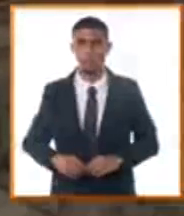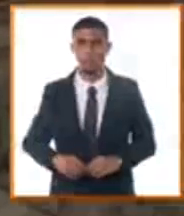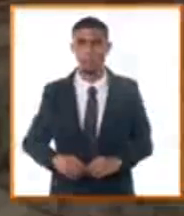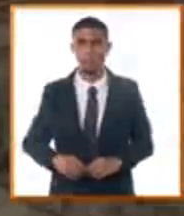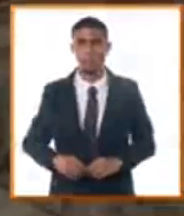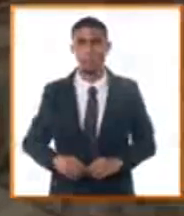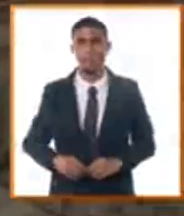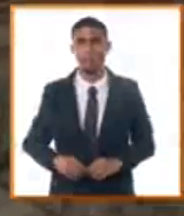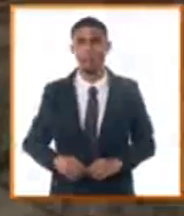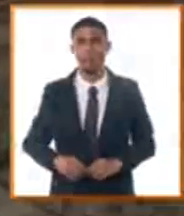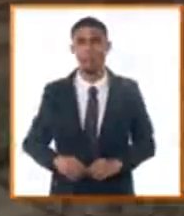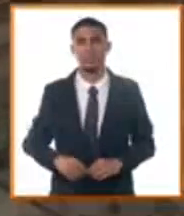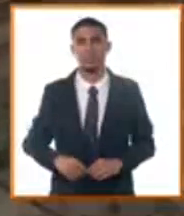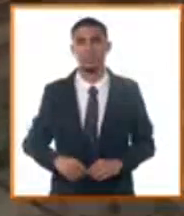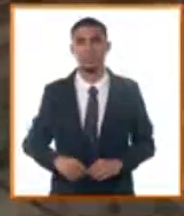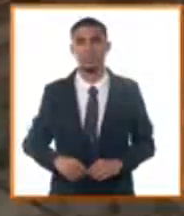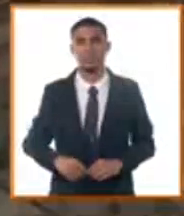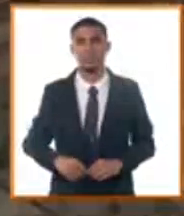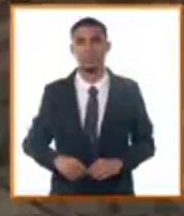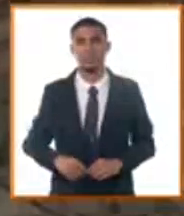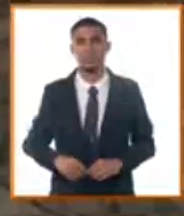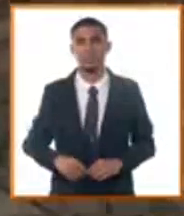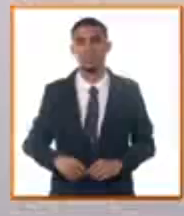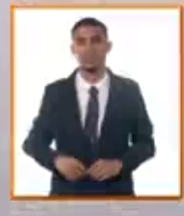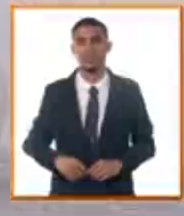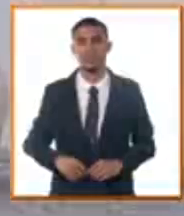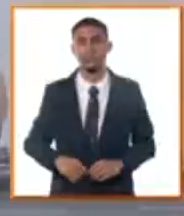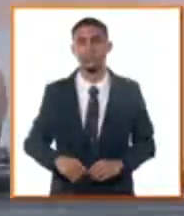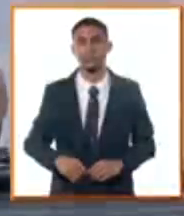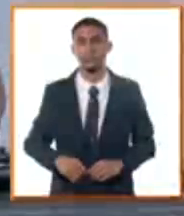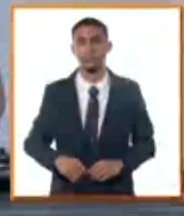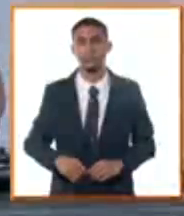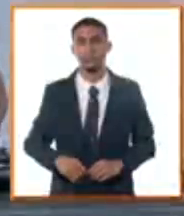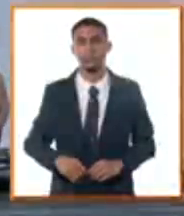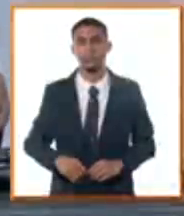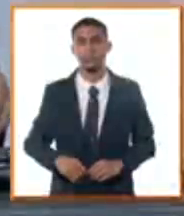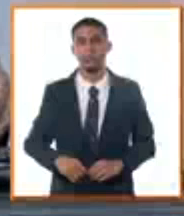Carmen Companioni, especial para la Mesa Redonda.